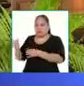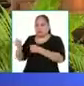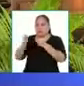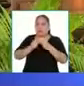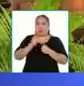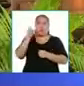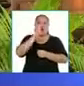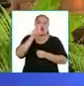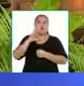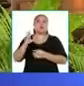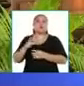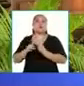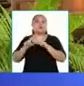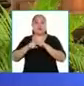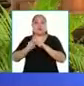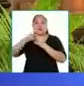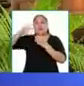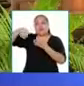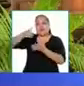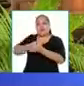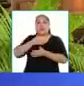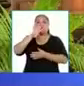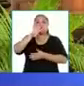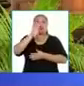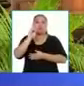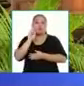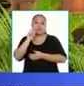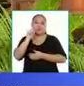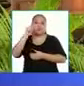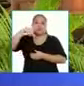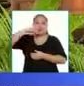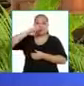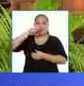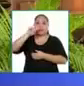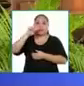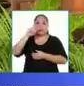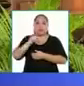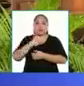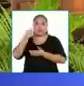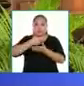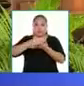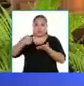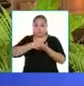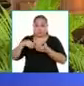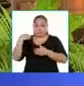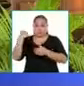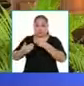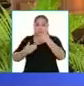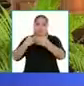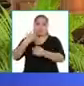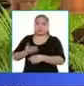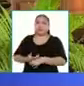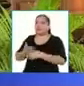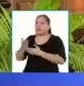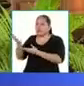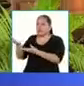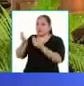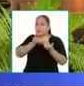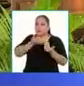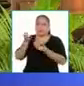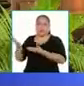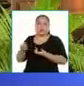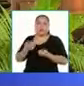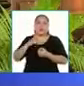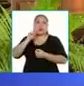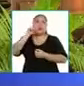que o que usted nos grafique la situación de Piura en cuanto a la segunda ola, ¿no es cierto? ¿Cómo se comporta la población?